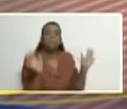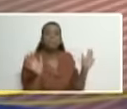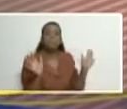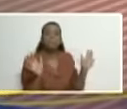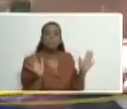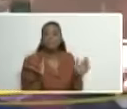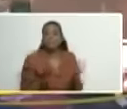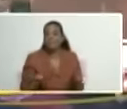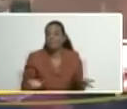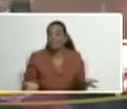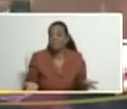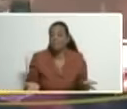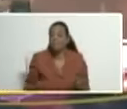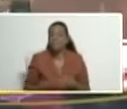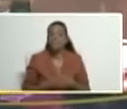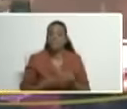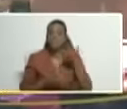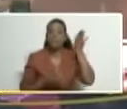venezolana.